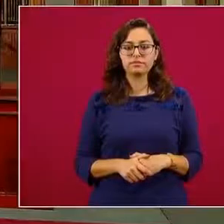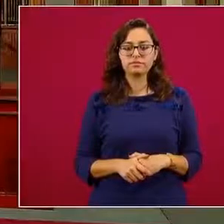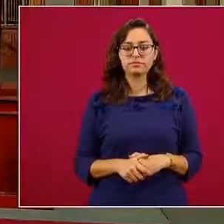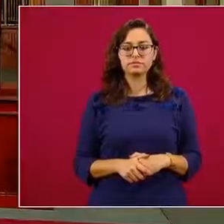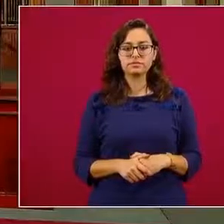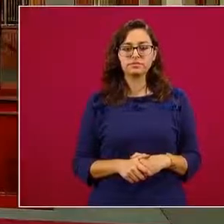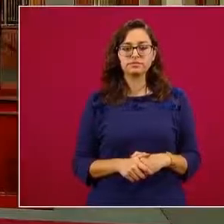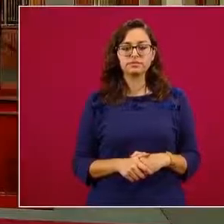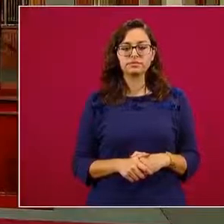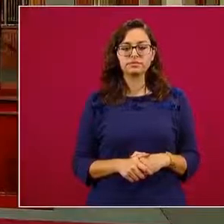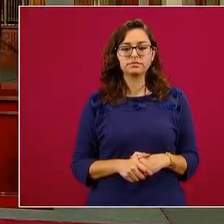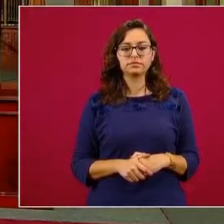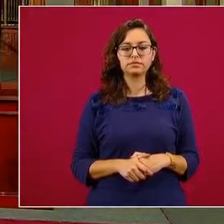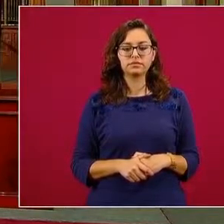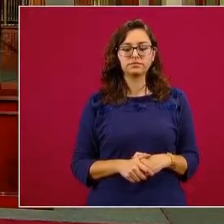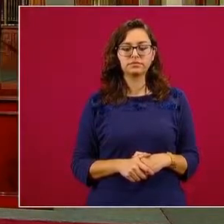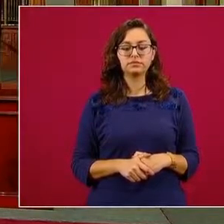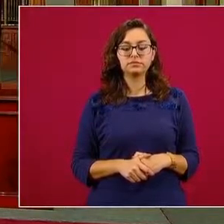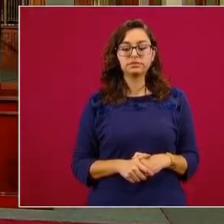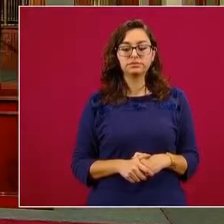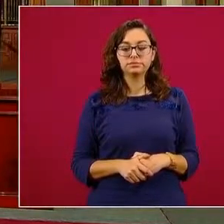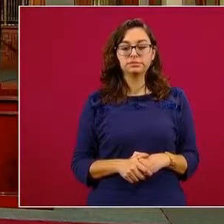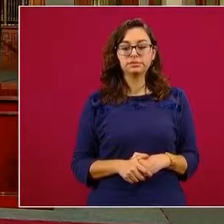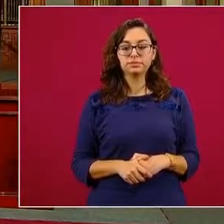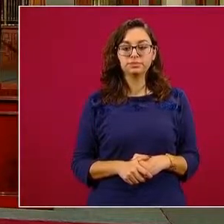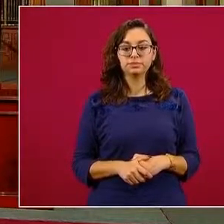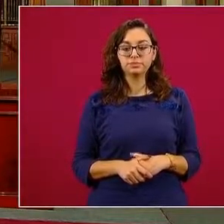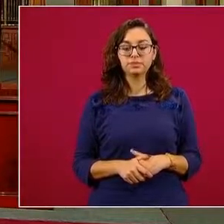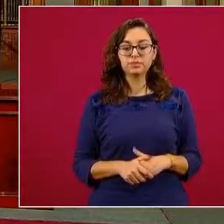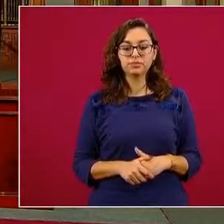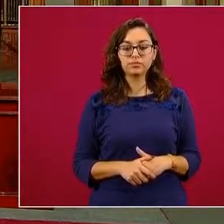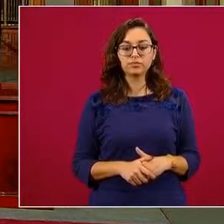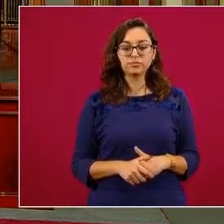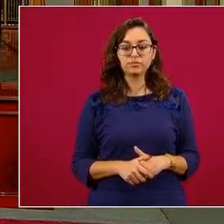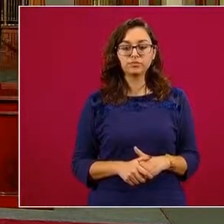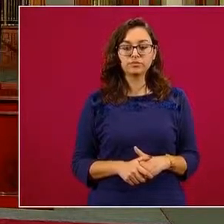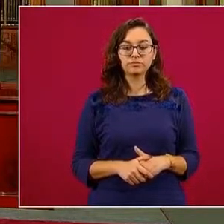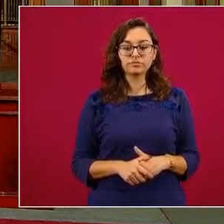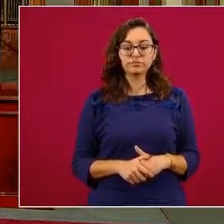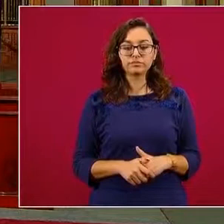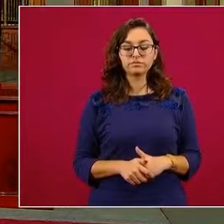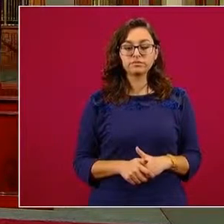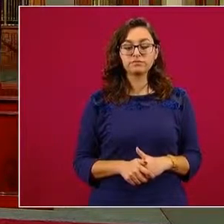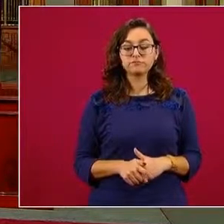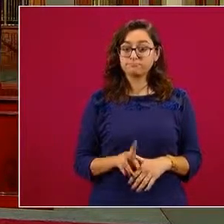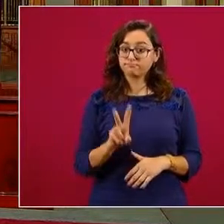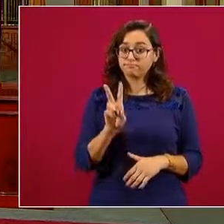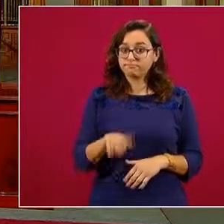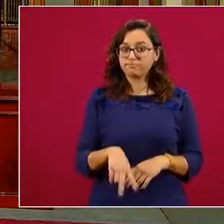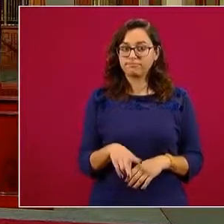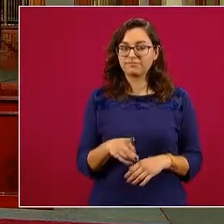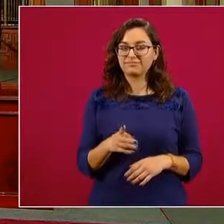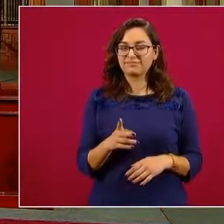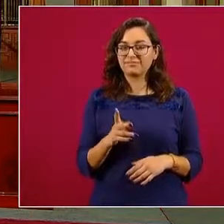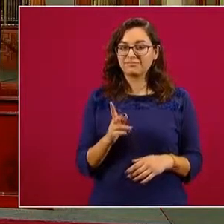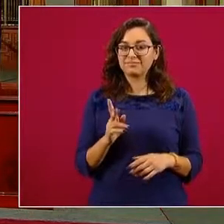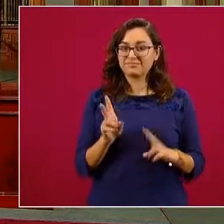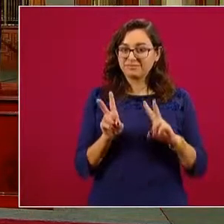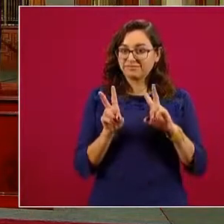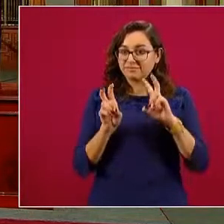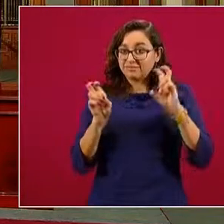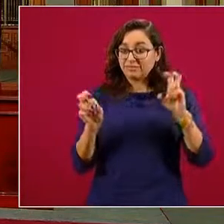Creo que hay una cuestión que hay que llamar la atención en términos del